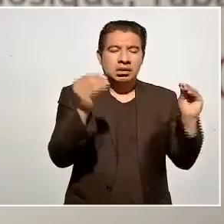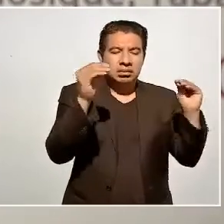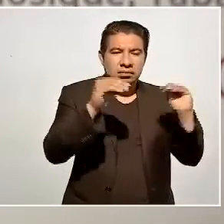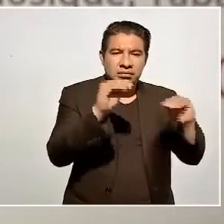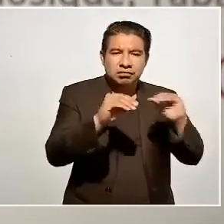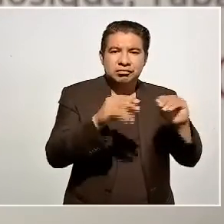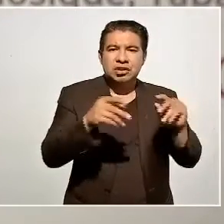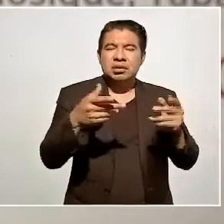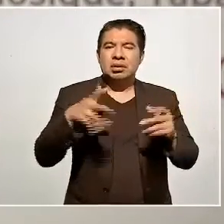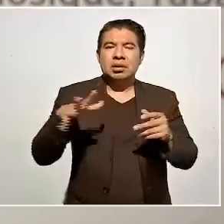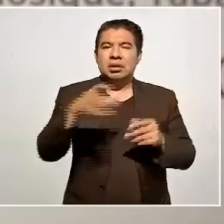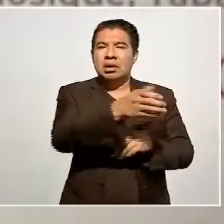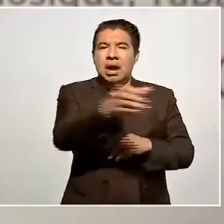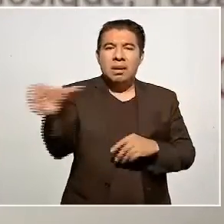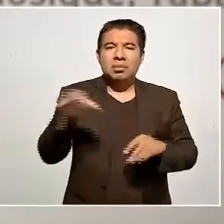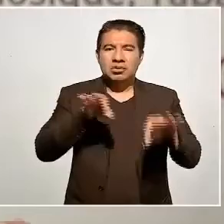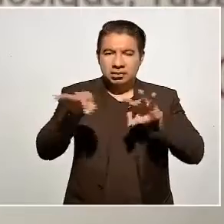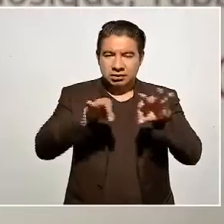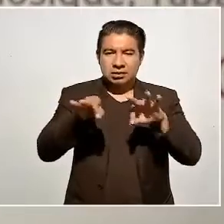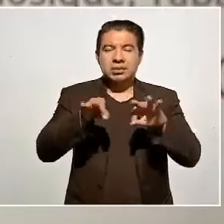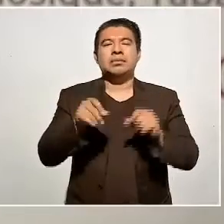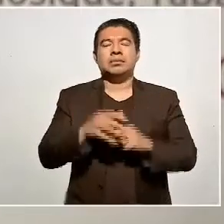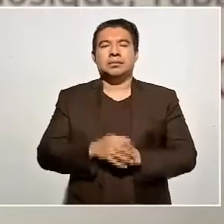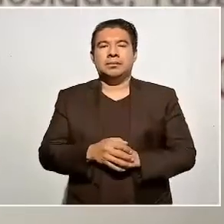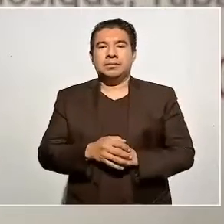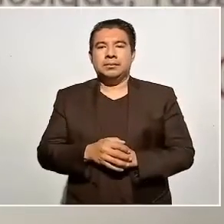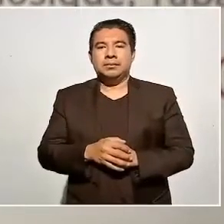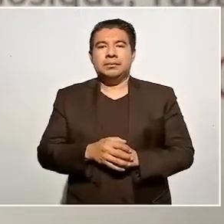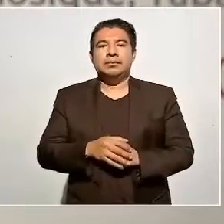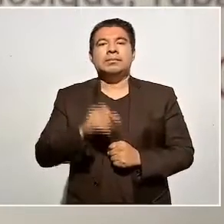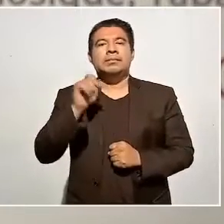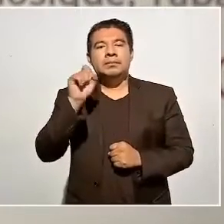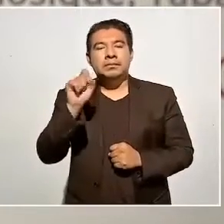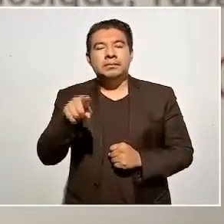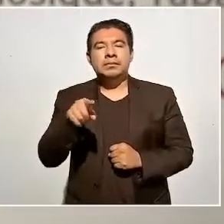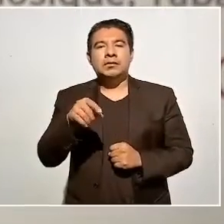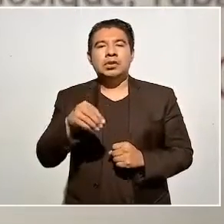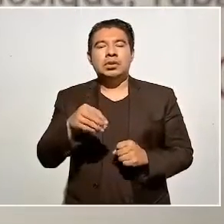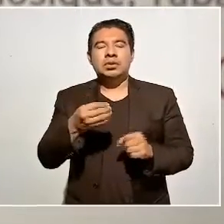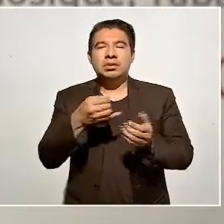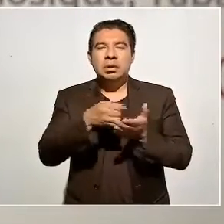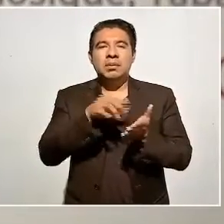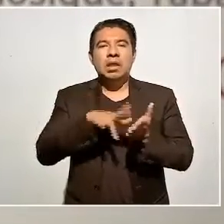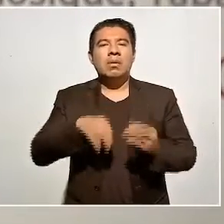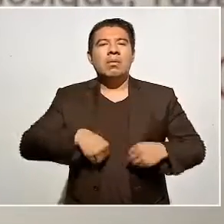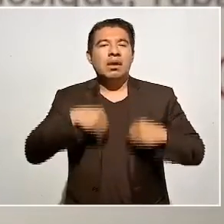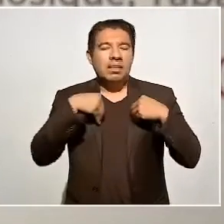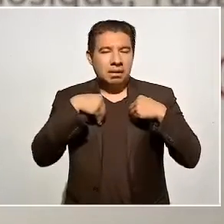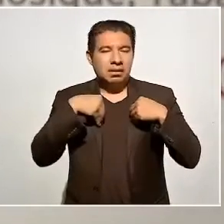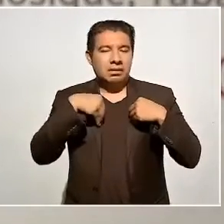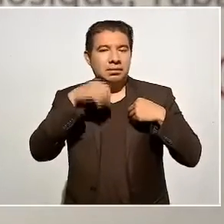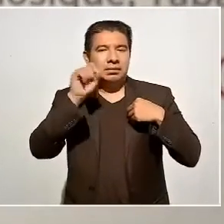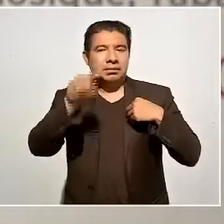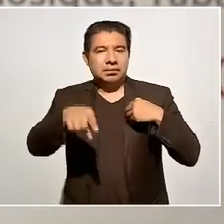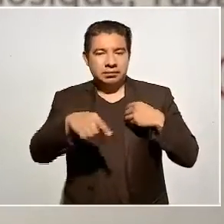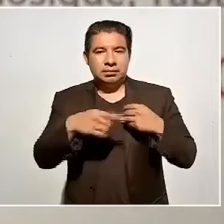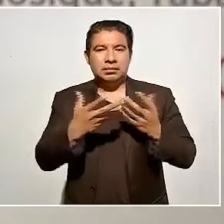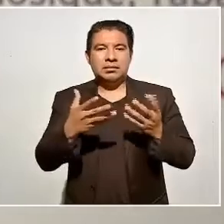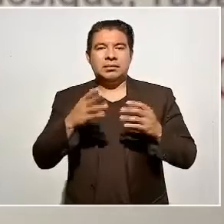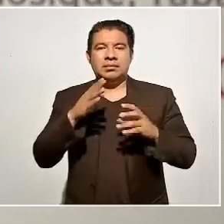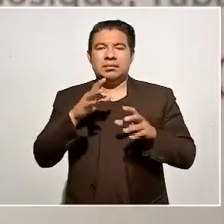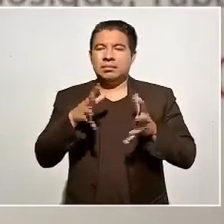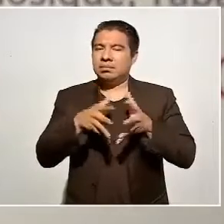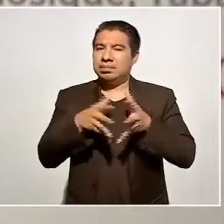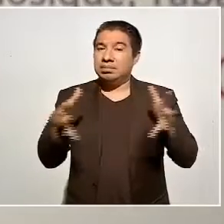Balancán, en todos estos estados del sureste. Es el programa